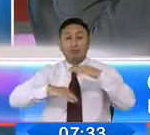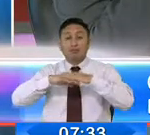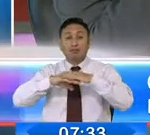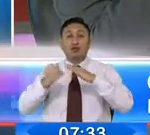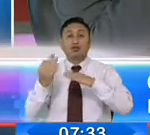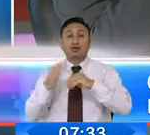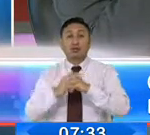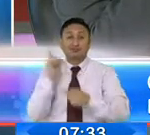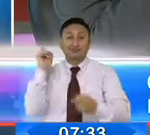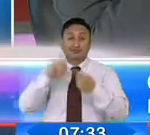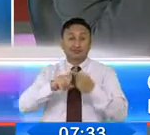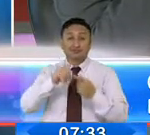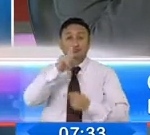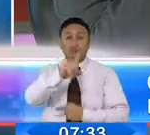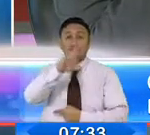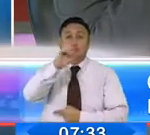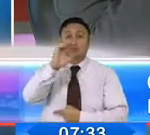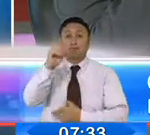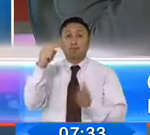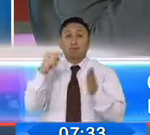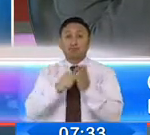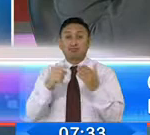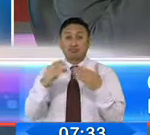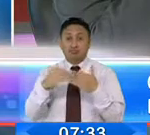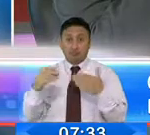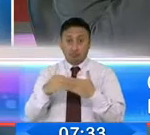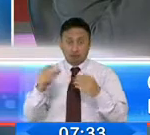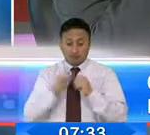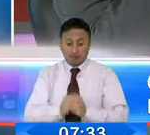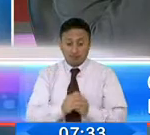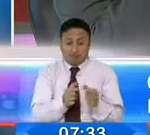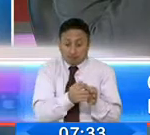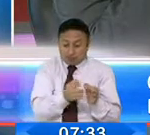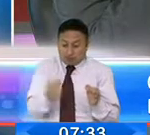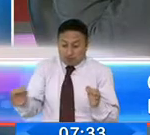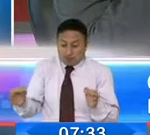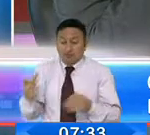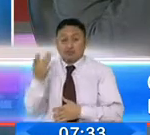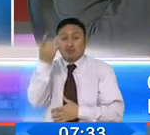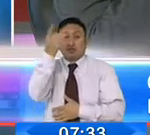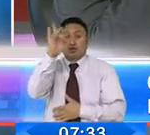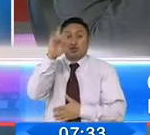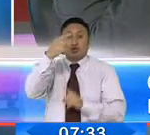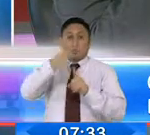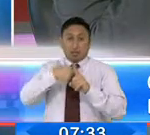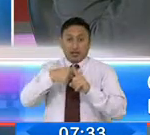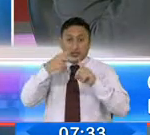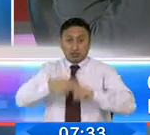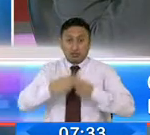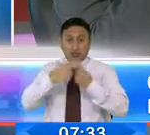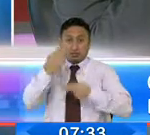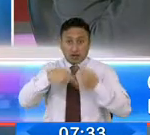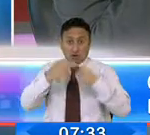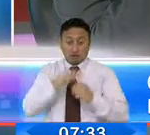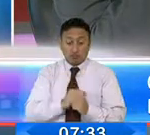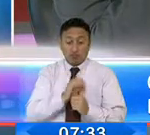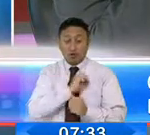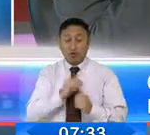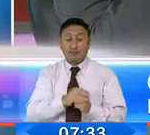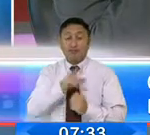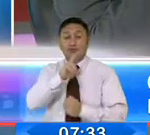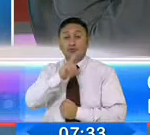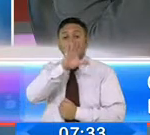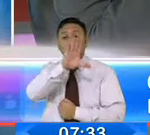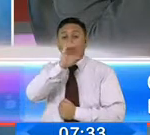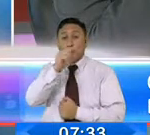hasta 100.000 dólares, con límite de 18 meses para la ejecución del proyecto, o hasta 250.000